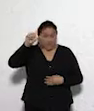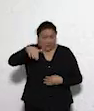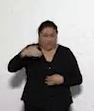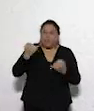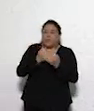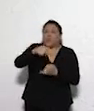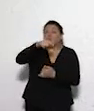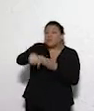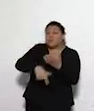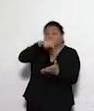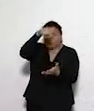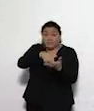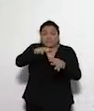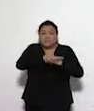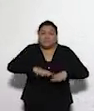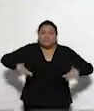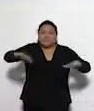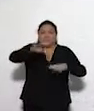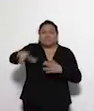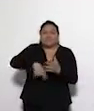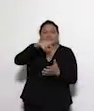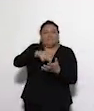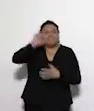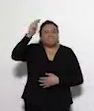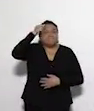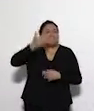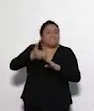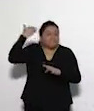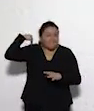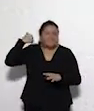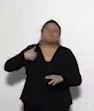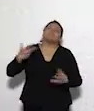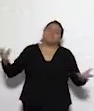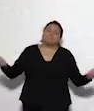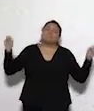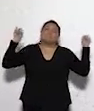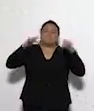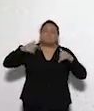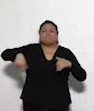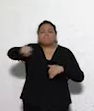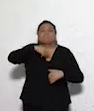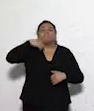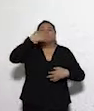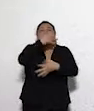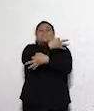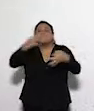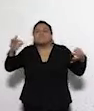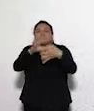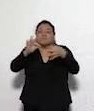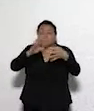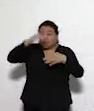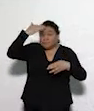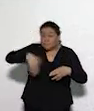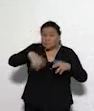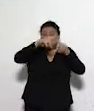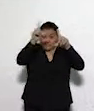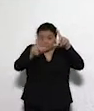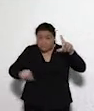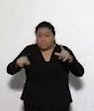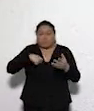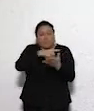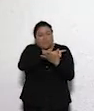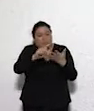este emblemático e histórico lugar, queremos refrendar que es el Estado de Derecho la única vía